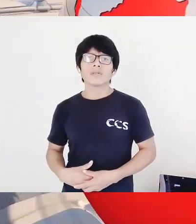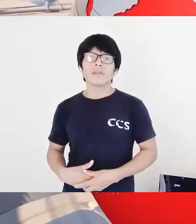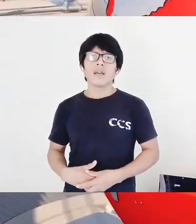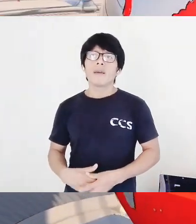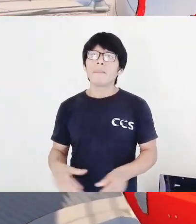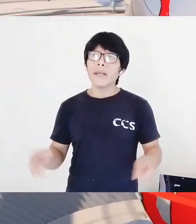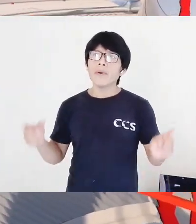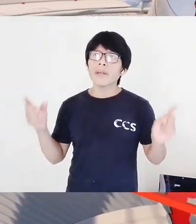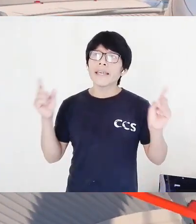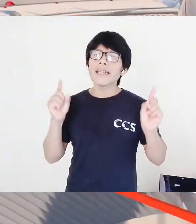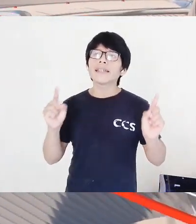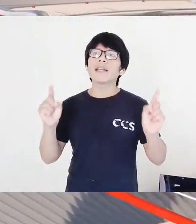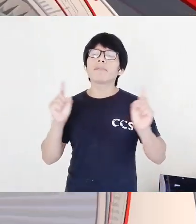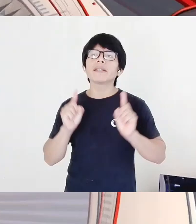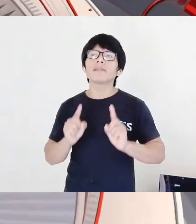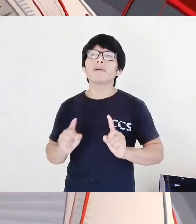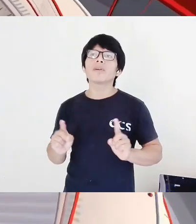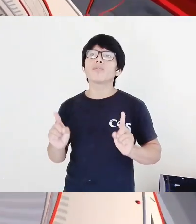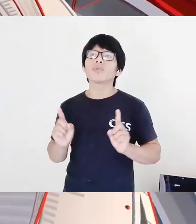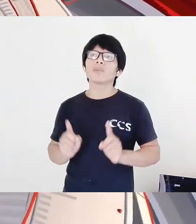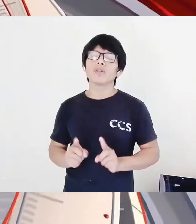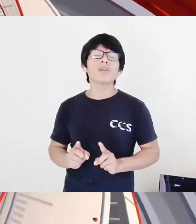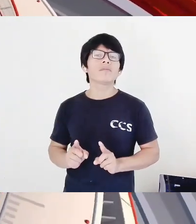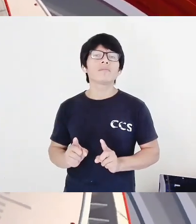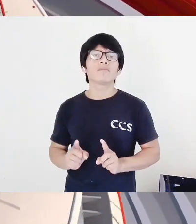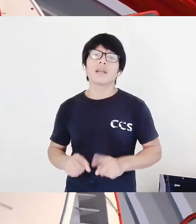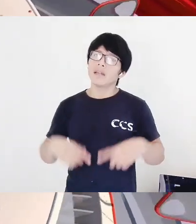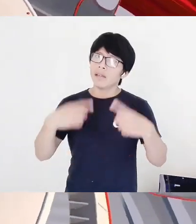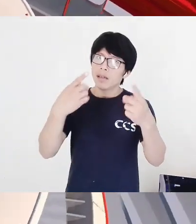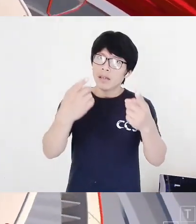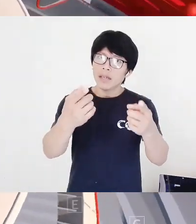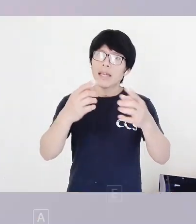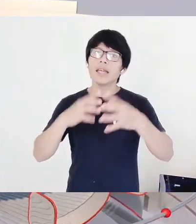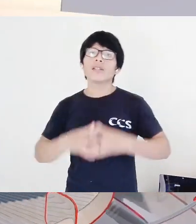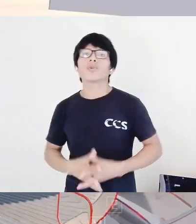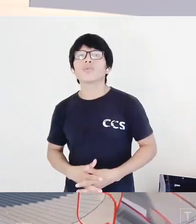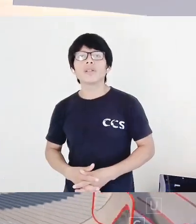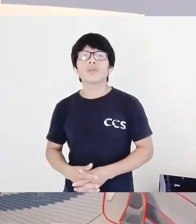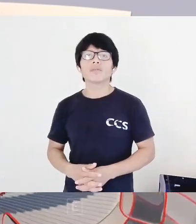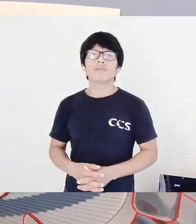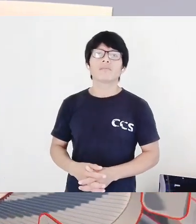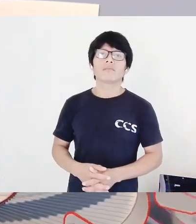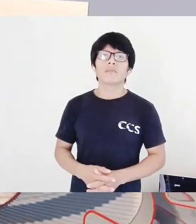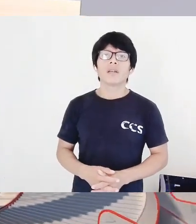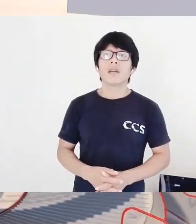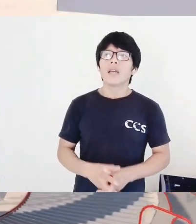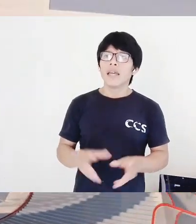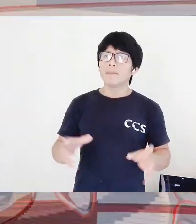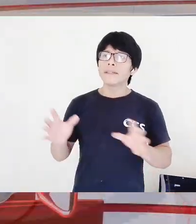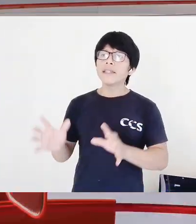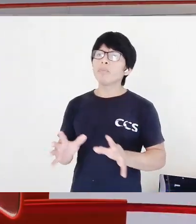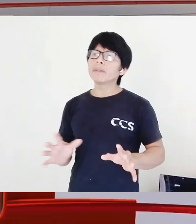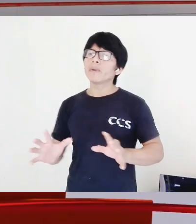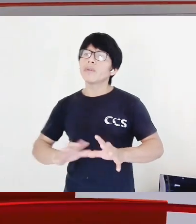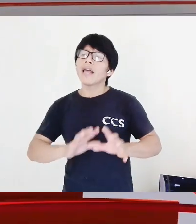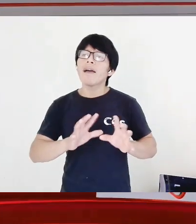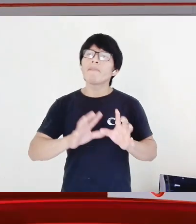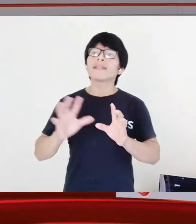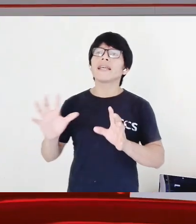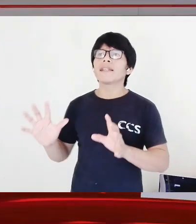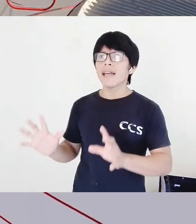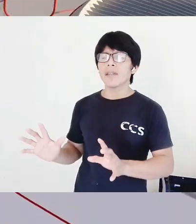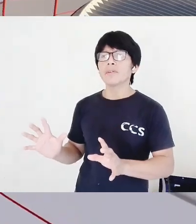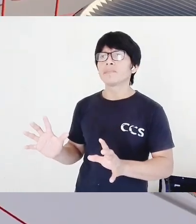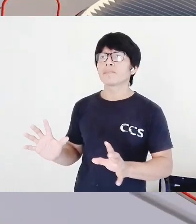destruirlos. Pero ¿quién es el principal consumidor? Estados Unidos. El presidente López Obrador